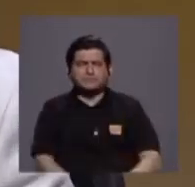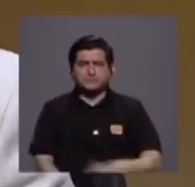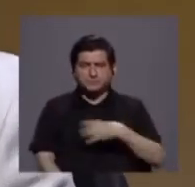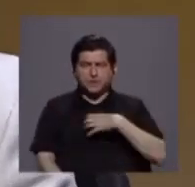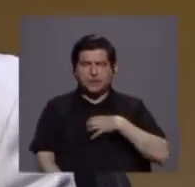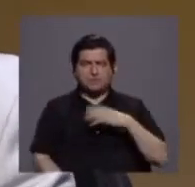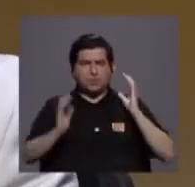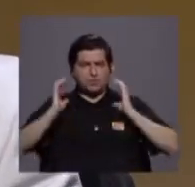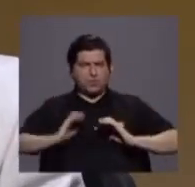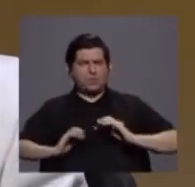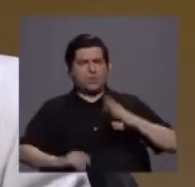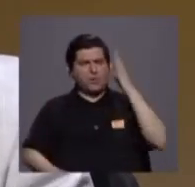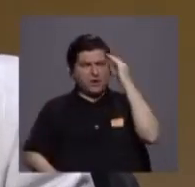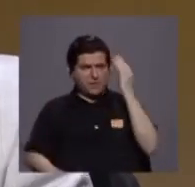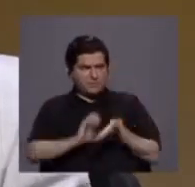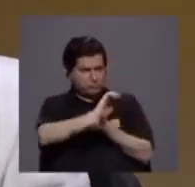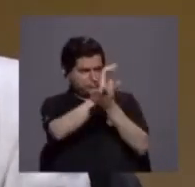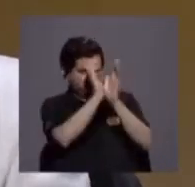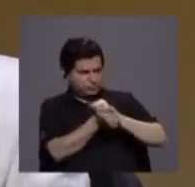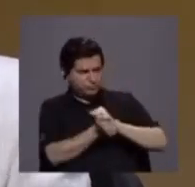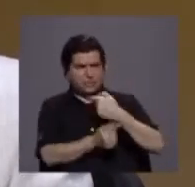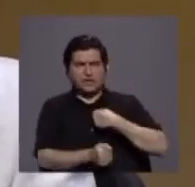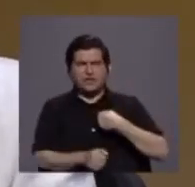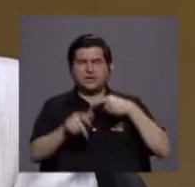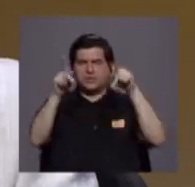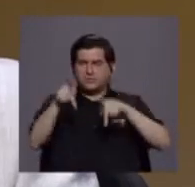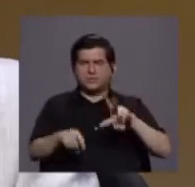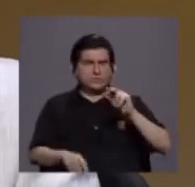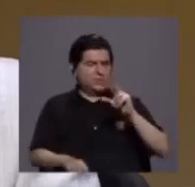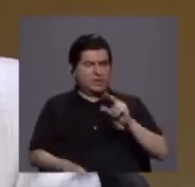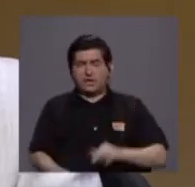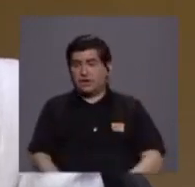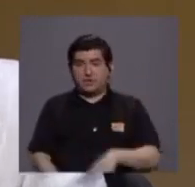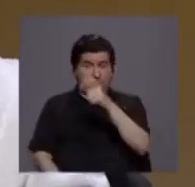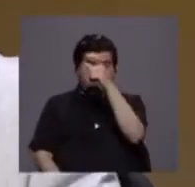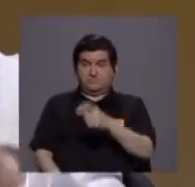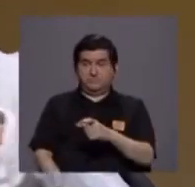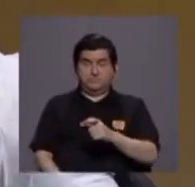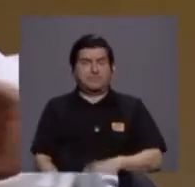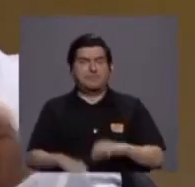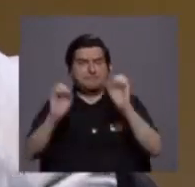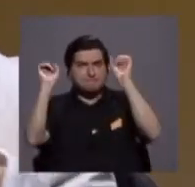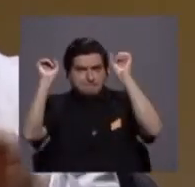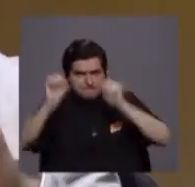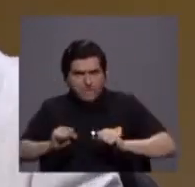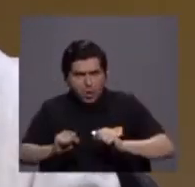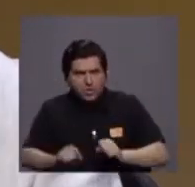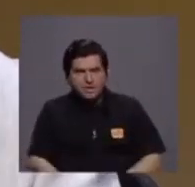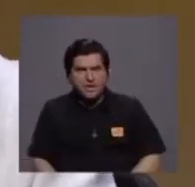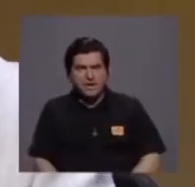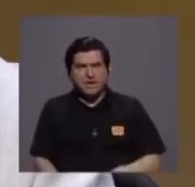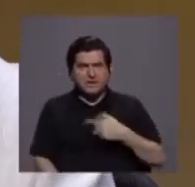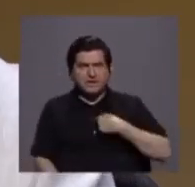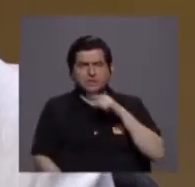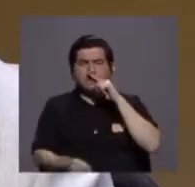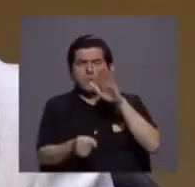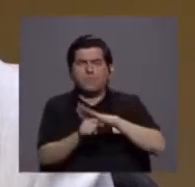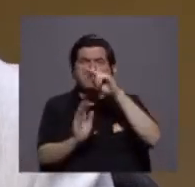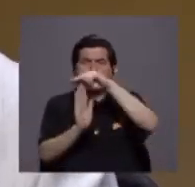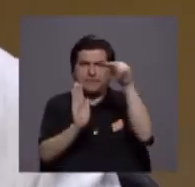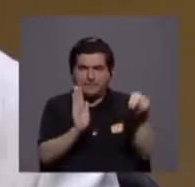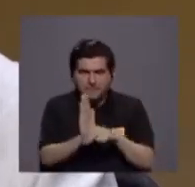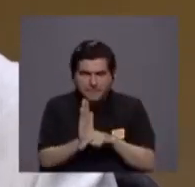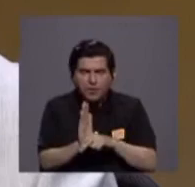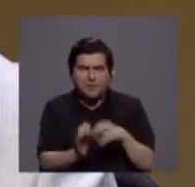mi propio cuerpo, que yo tenía que transformarme y convertirme en alguien que no era, para ir con los estándares de